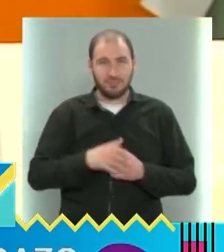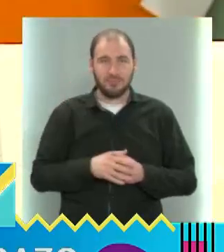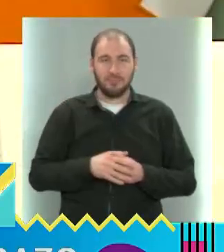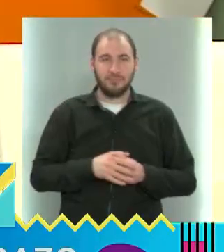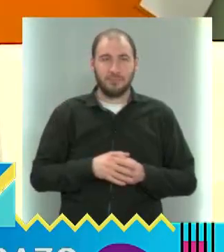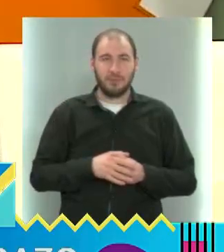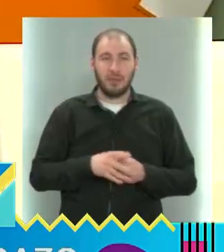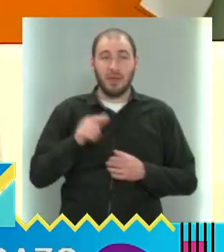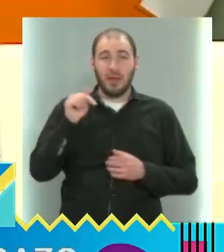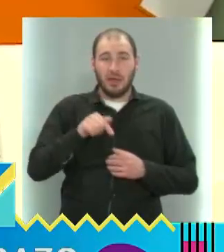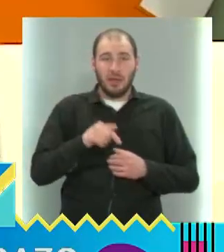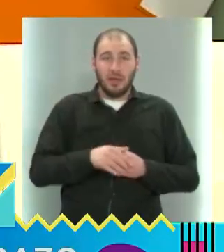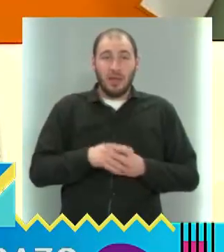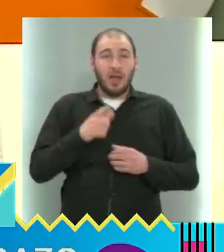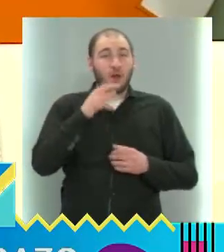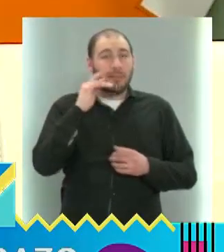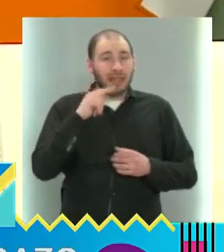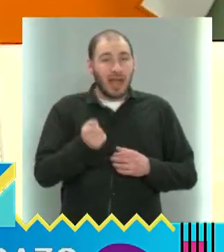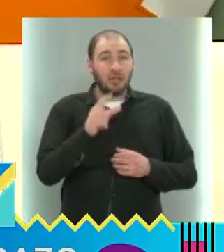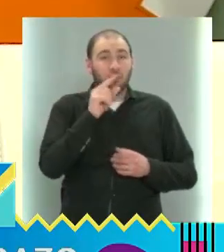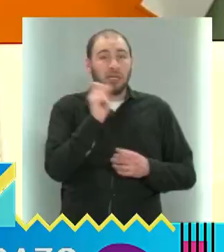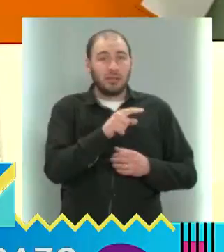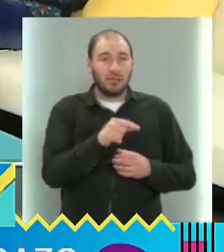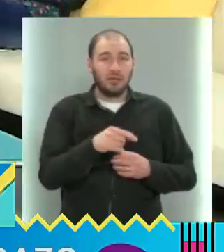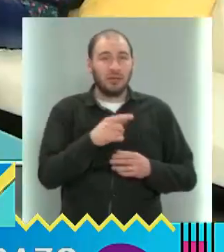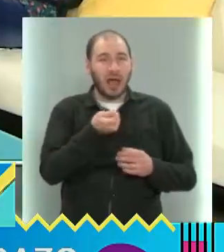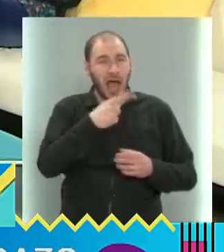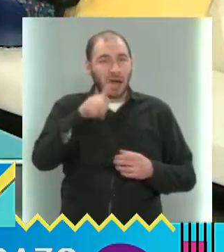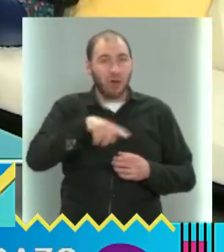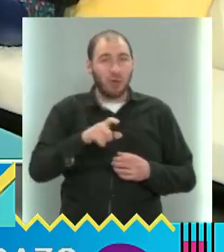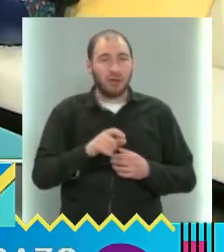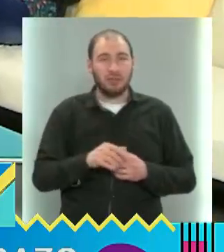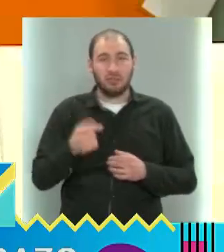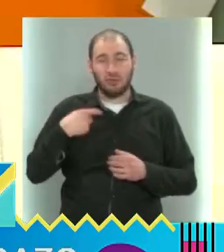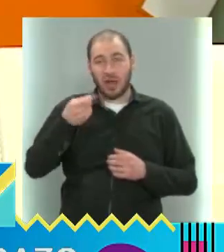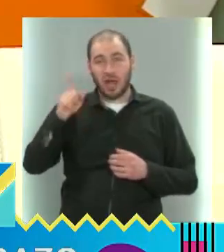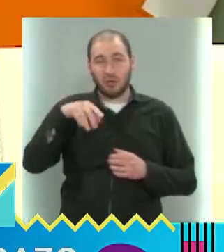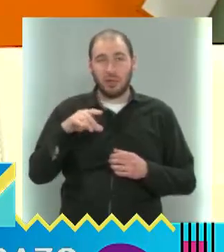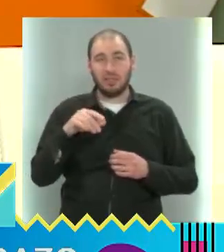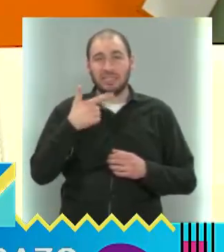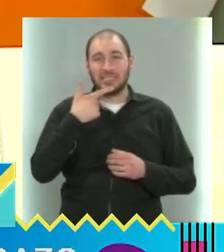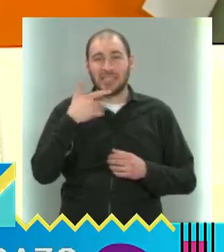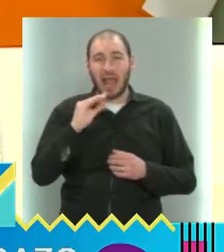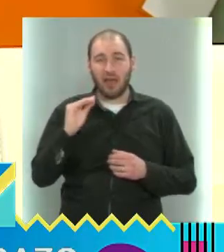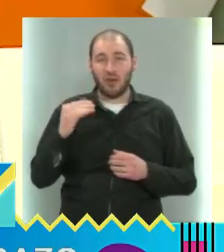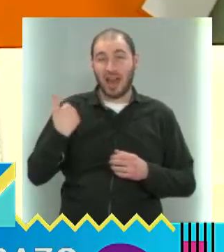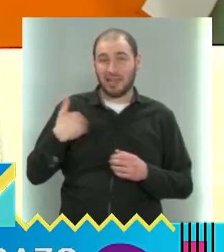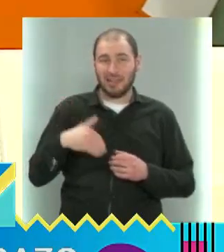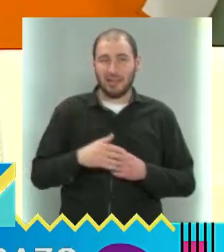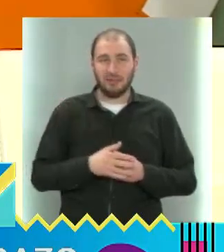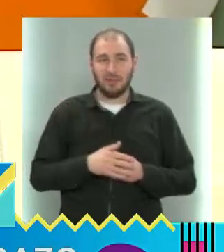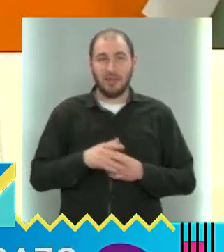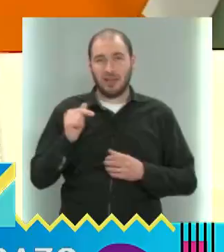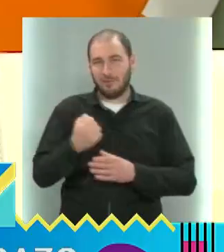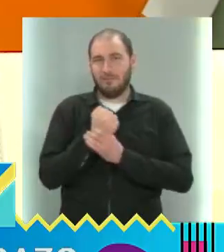Perfecto. Y bueno, nos vamos a Romina. Tu tuit, no sé si tenés ganas de robar a alguien. Bueno, yo robaría la cuenta de Senado Argentina, que son